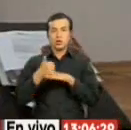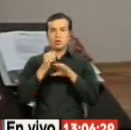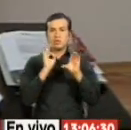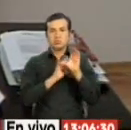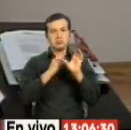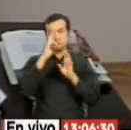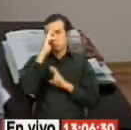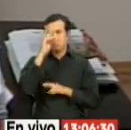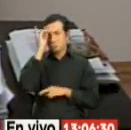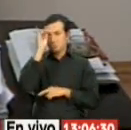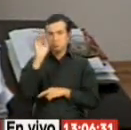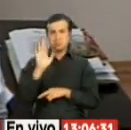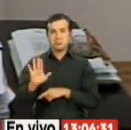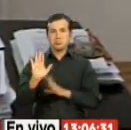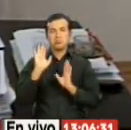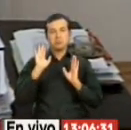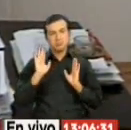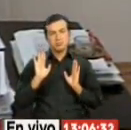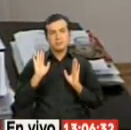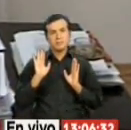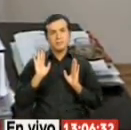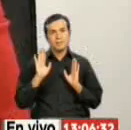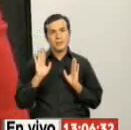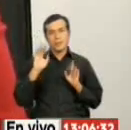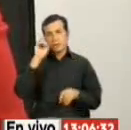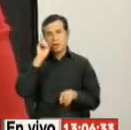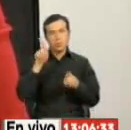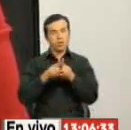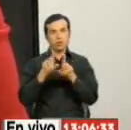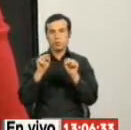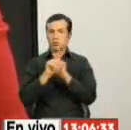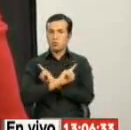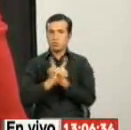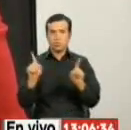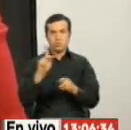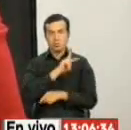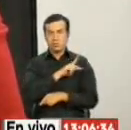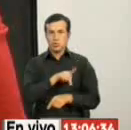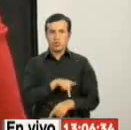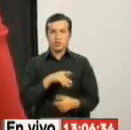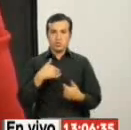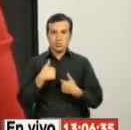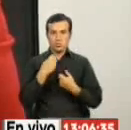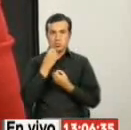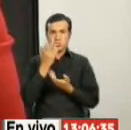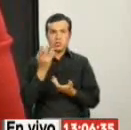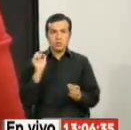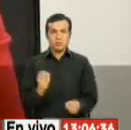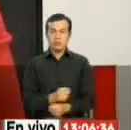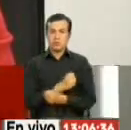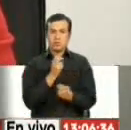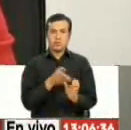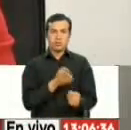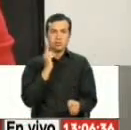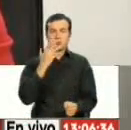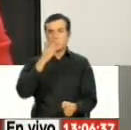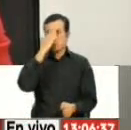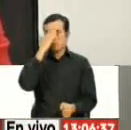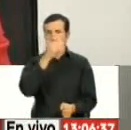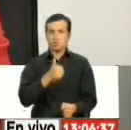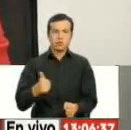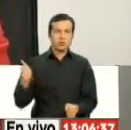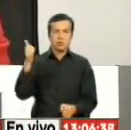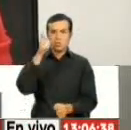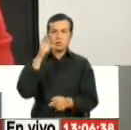respetar la decisión de burbano sin embargo no compartirla personalmente quien le hablan no puedes darme ese lujo porque sé quien preside el consejo